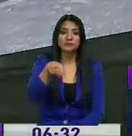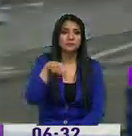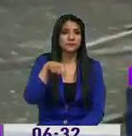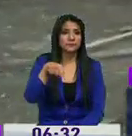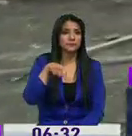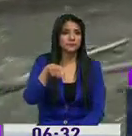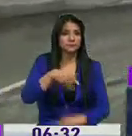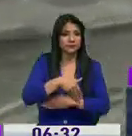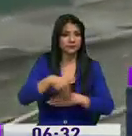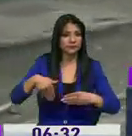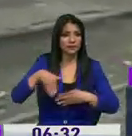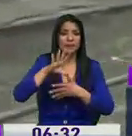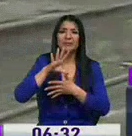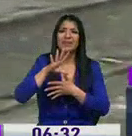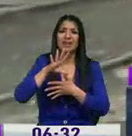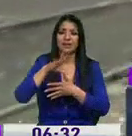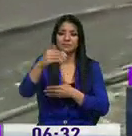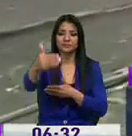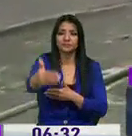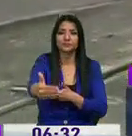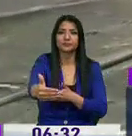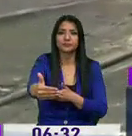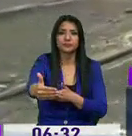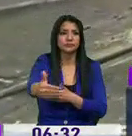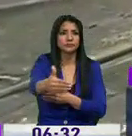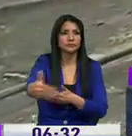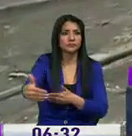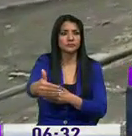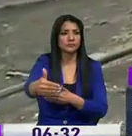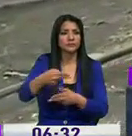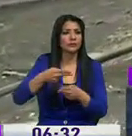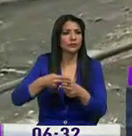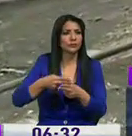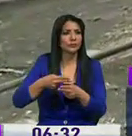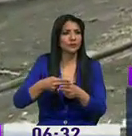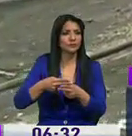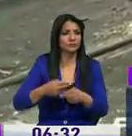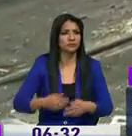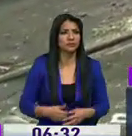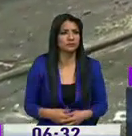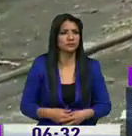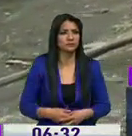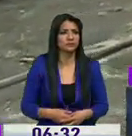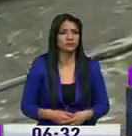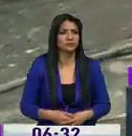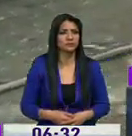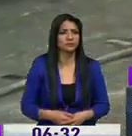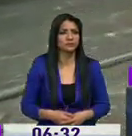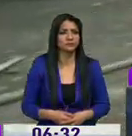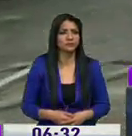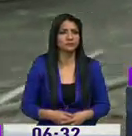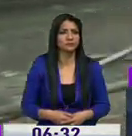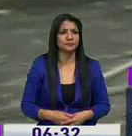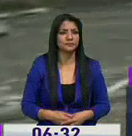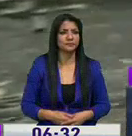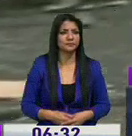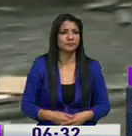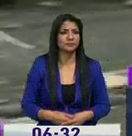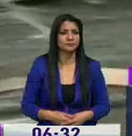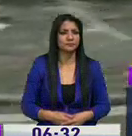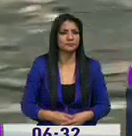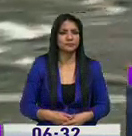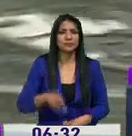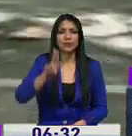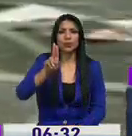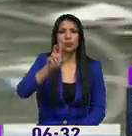avenida américa hasta la siguiente intersección que no sé si es que tú podría ser tan amable de informarme cual como se llama